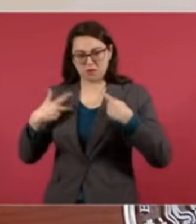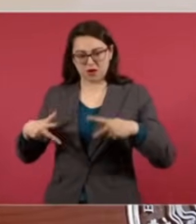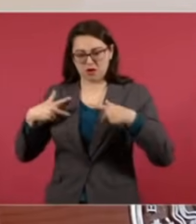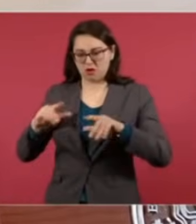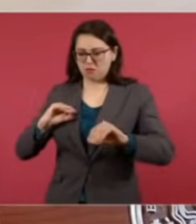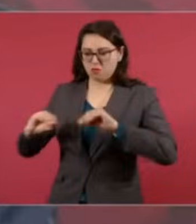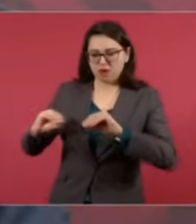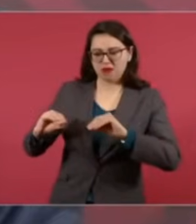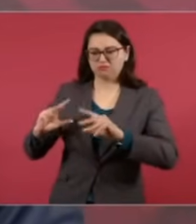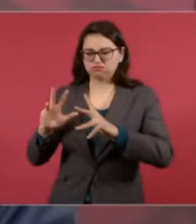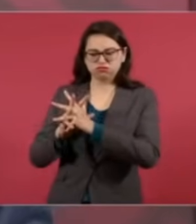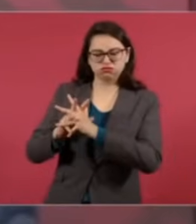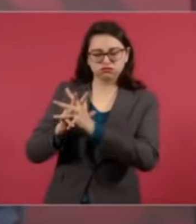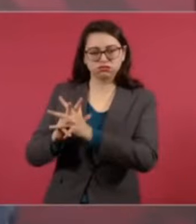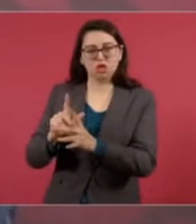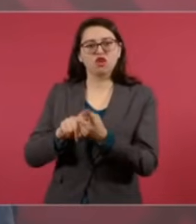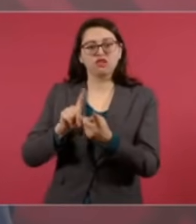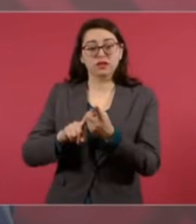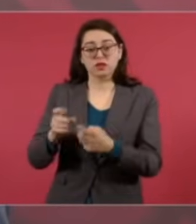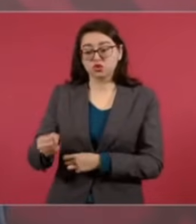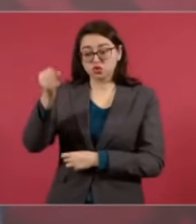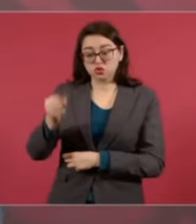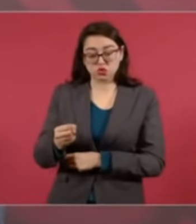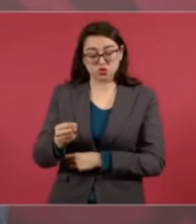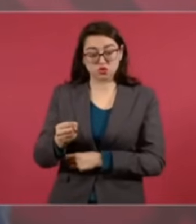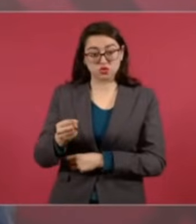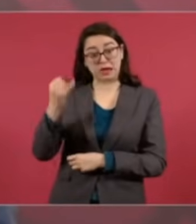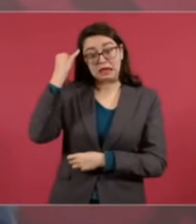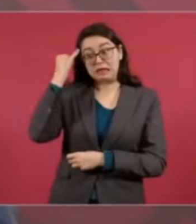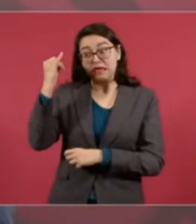y la revolución ideológica es del sureste.